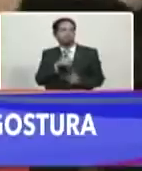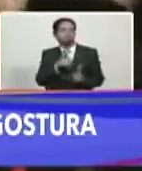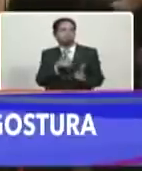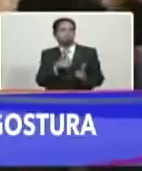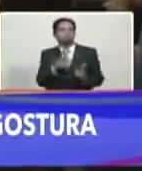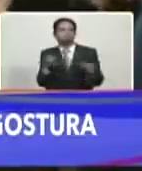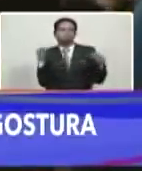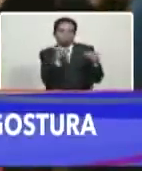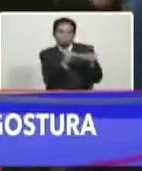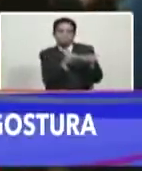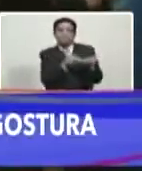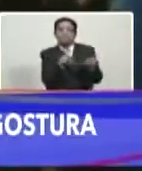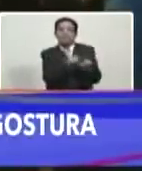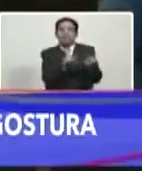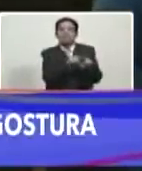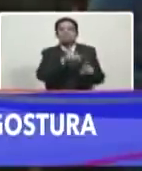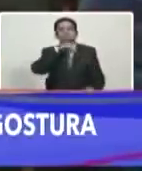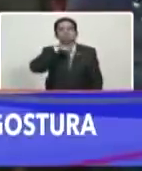historia.